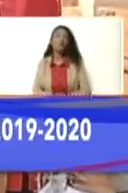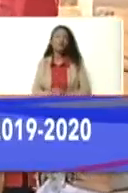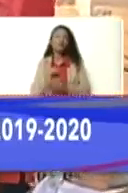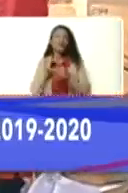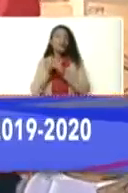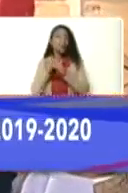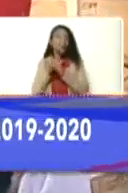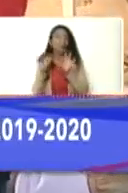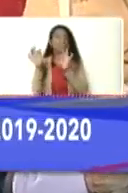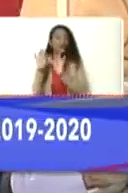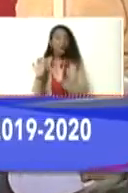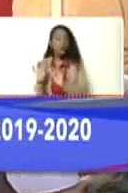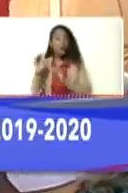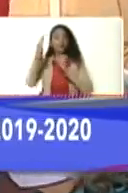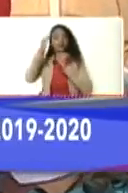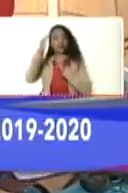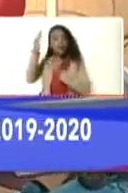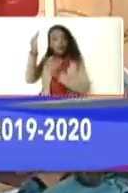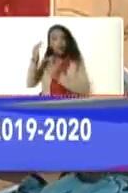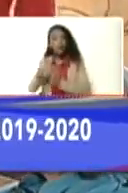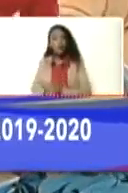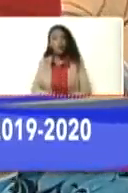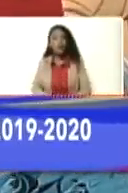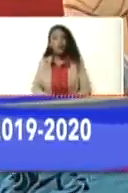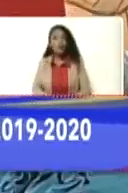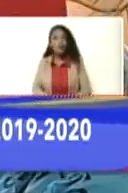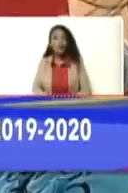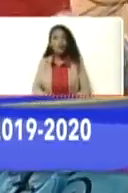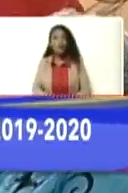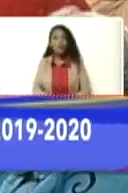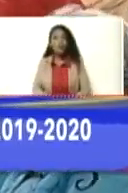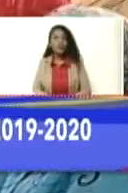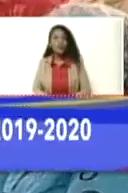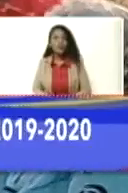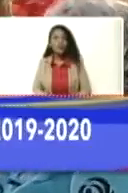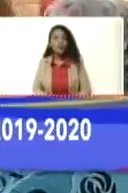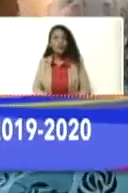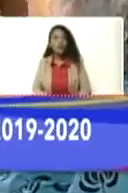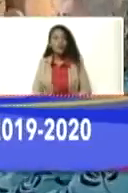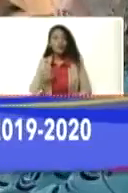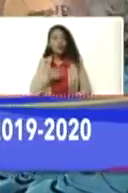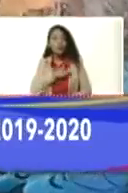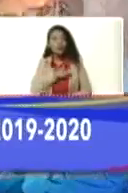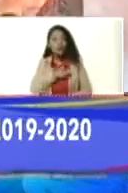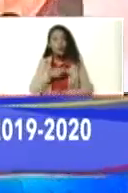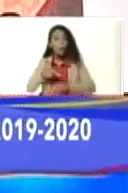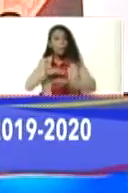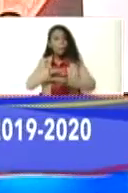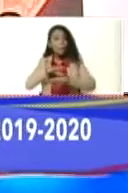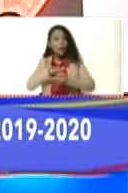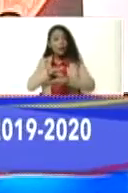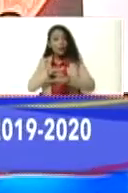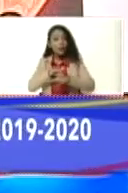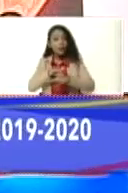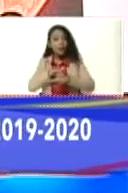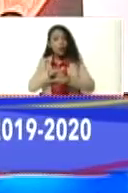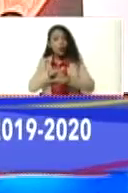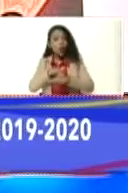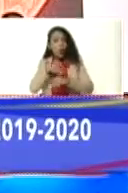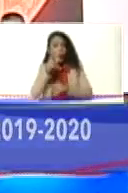Igualmente saludo a nuestro ministro Ernesto